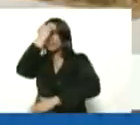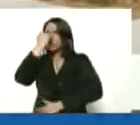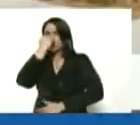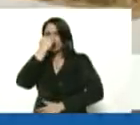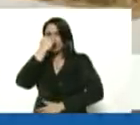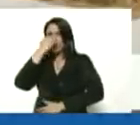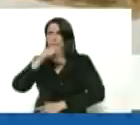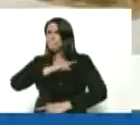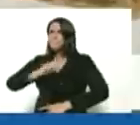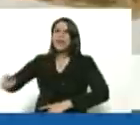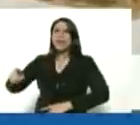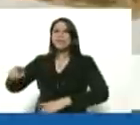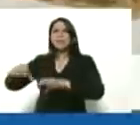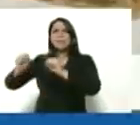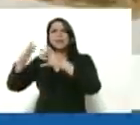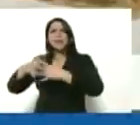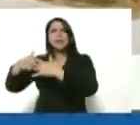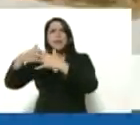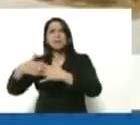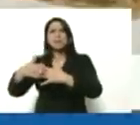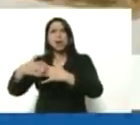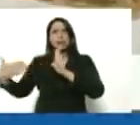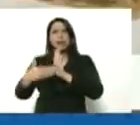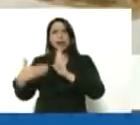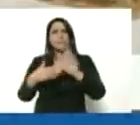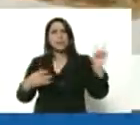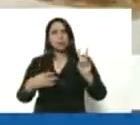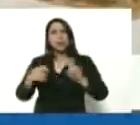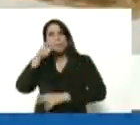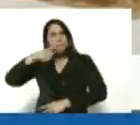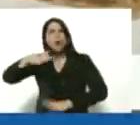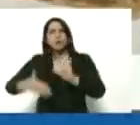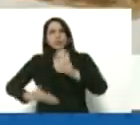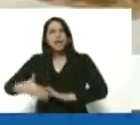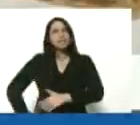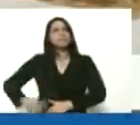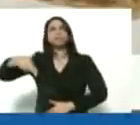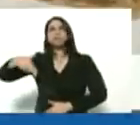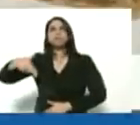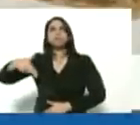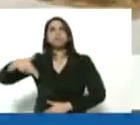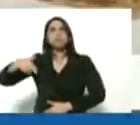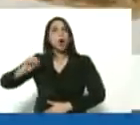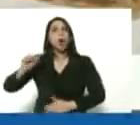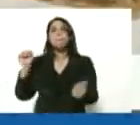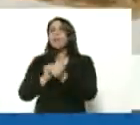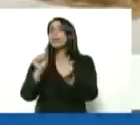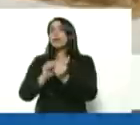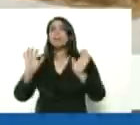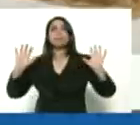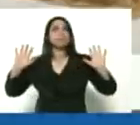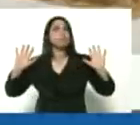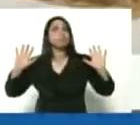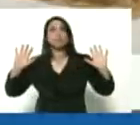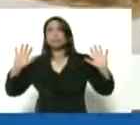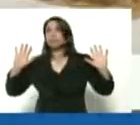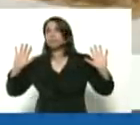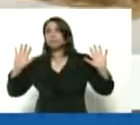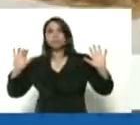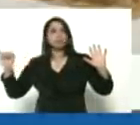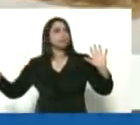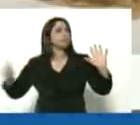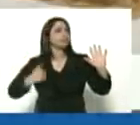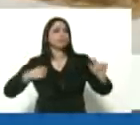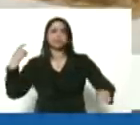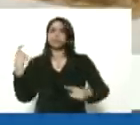atacar a Venezuela. Esa es la guerra de todo el pueblo. El pueblo sale con un chopo, con una piedra, con lo que tenga